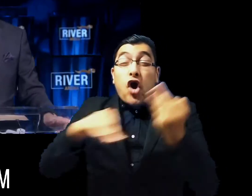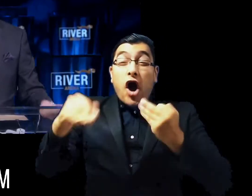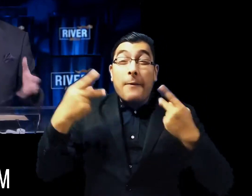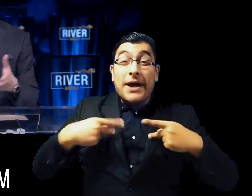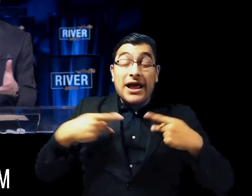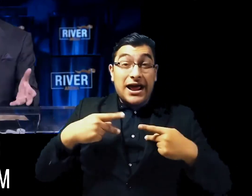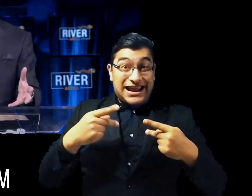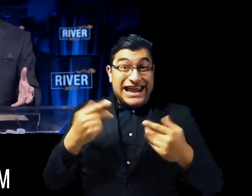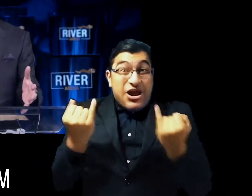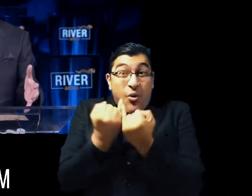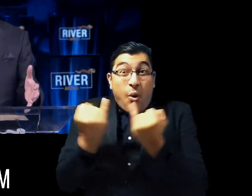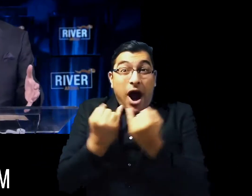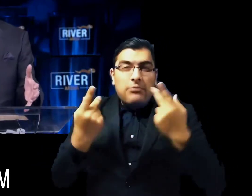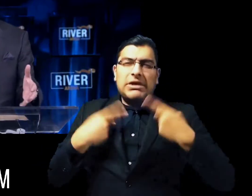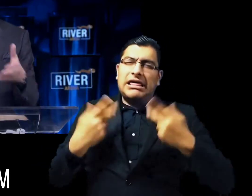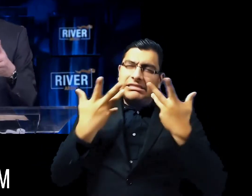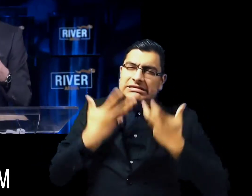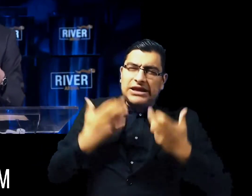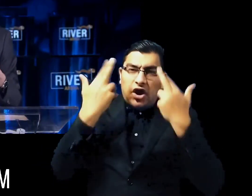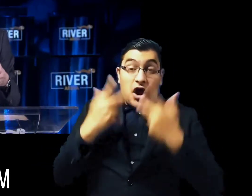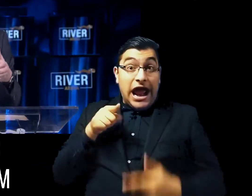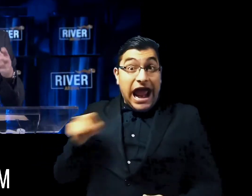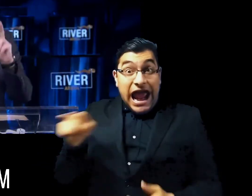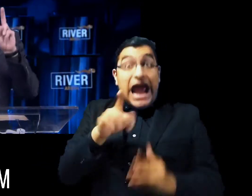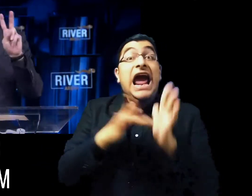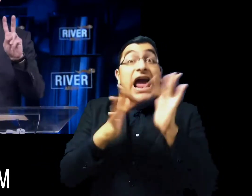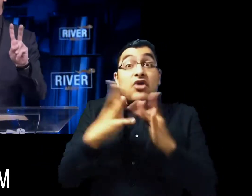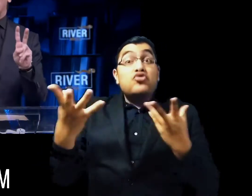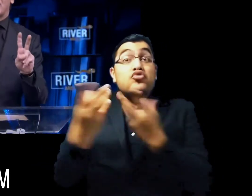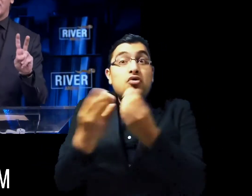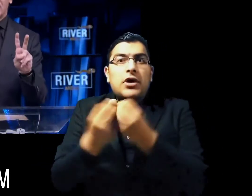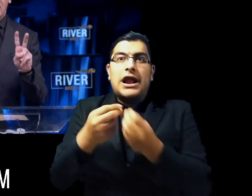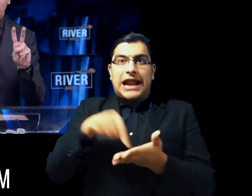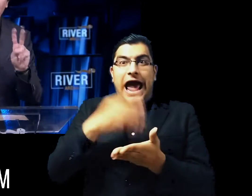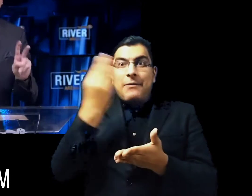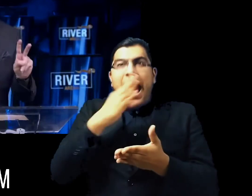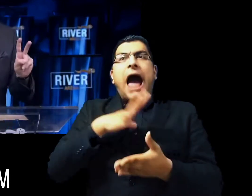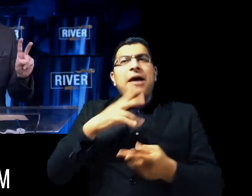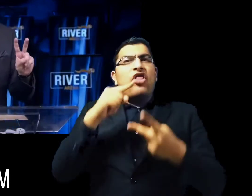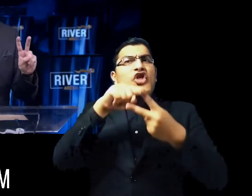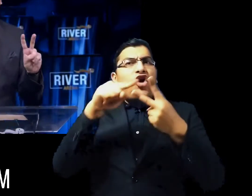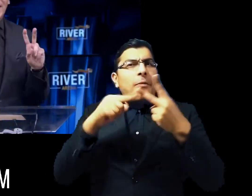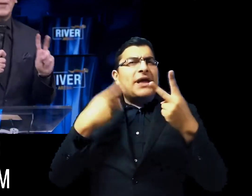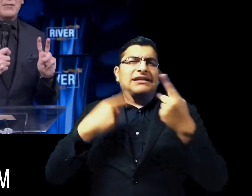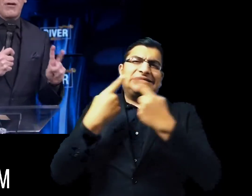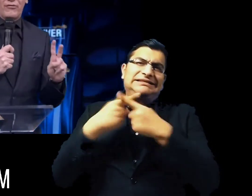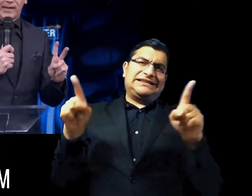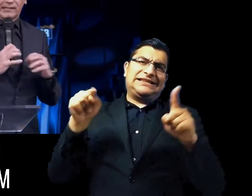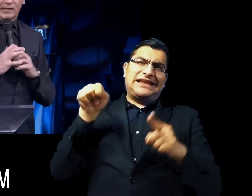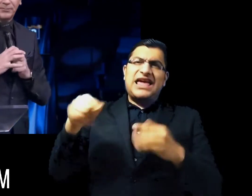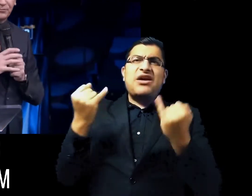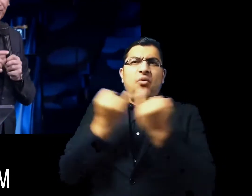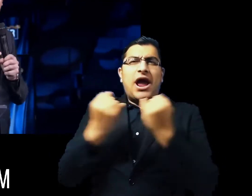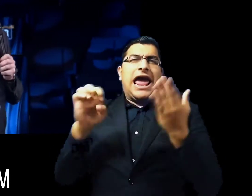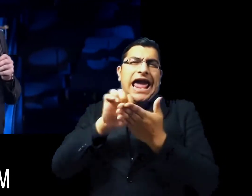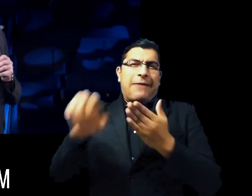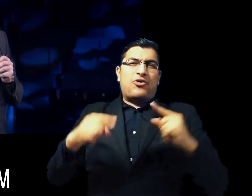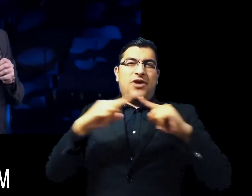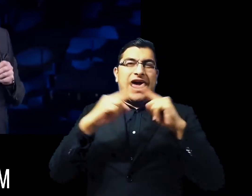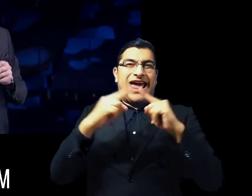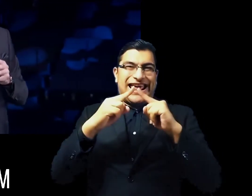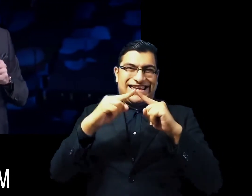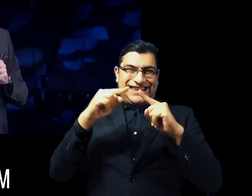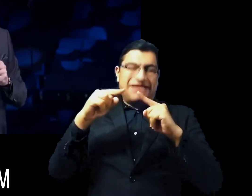gente rota. Eso es la iglesia. La Biblia, de hecho, narra que había dos personas muy diferentes en la misma fiesta.